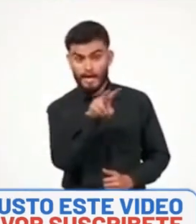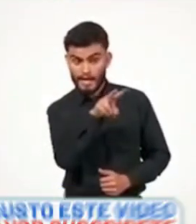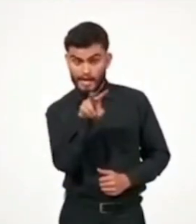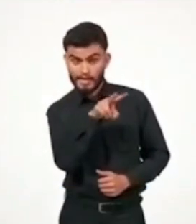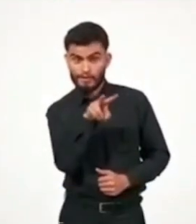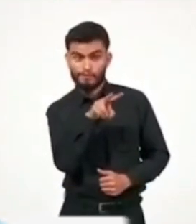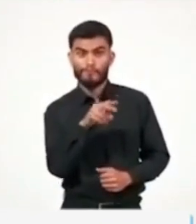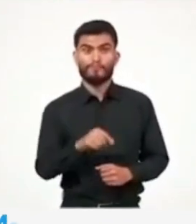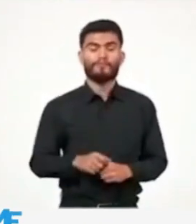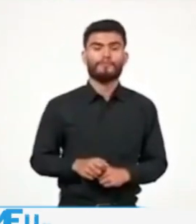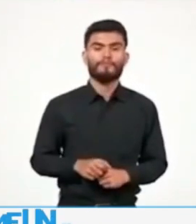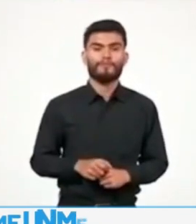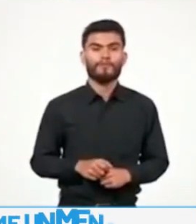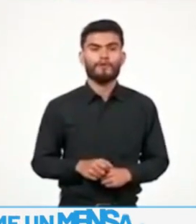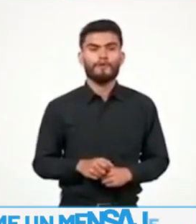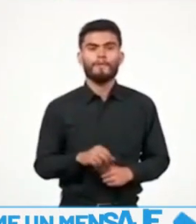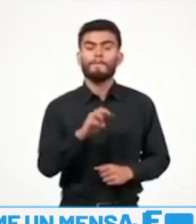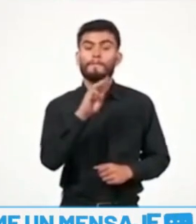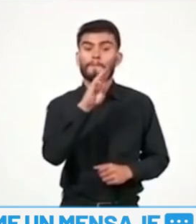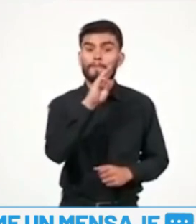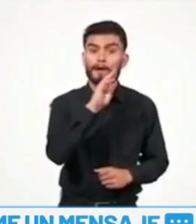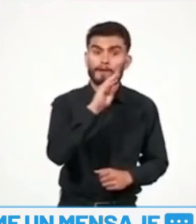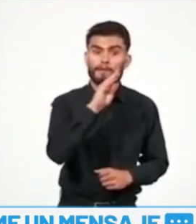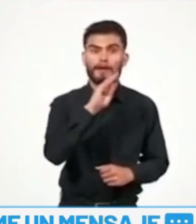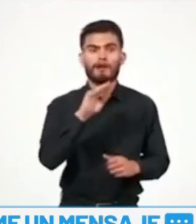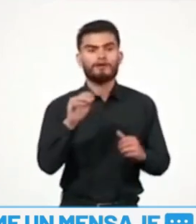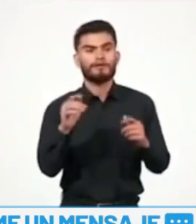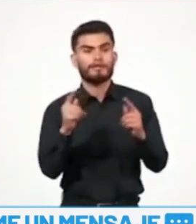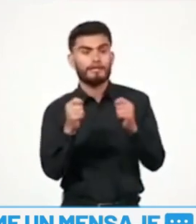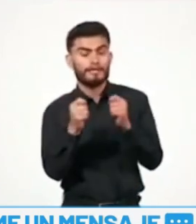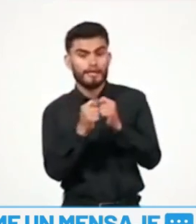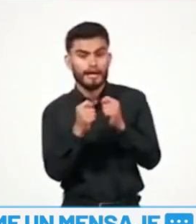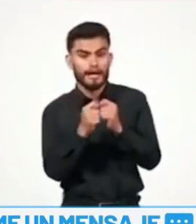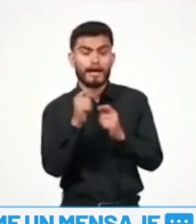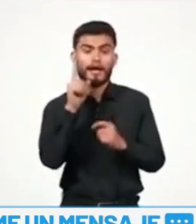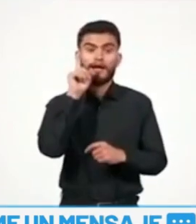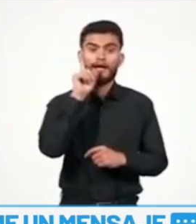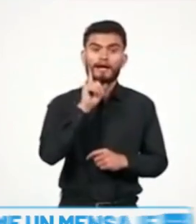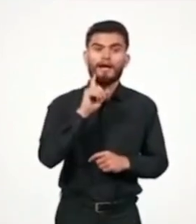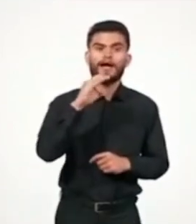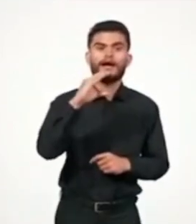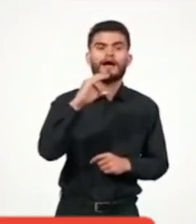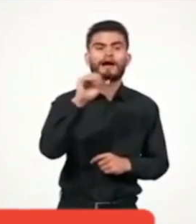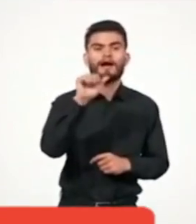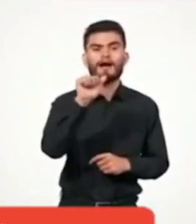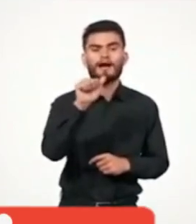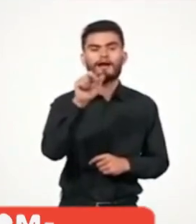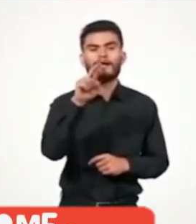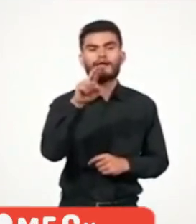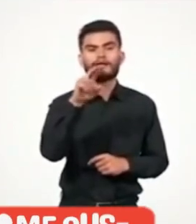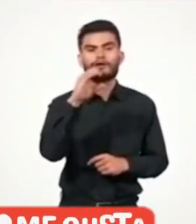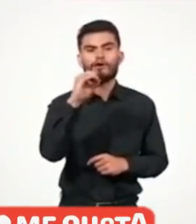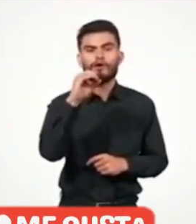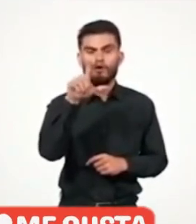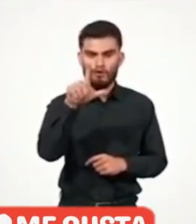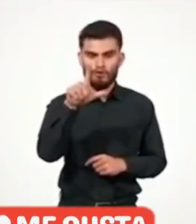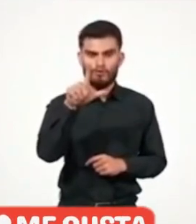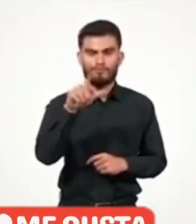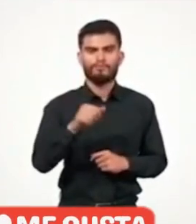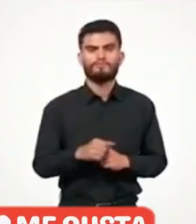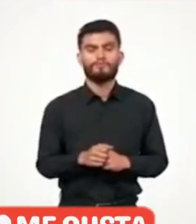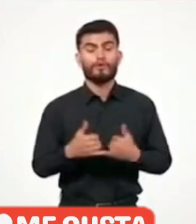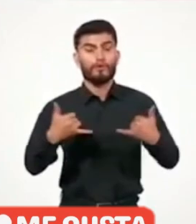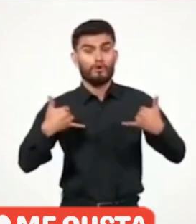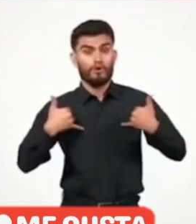es madre y tía de Caroline Valery Domínguez Serrano. Una jovencita de 21 años de